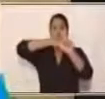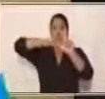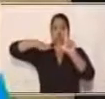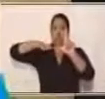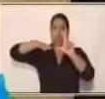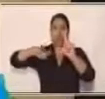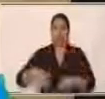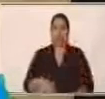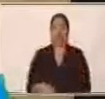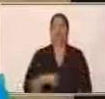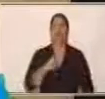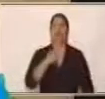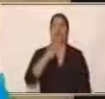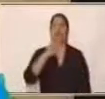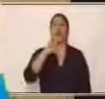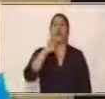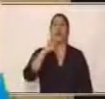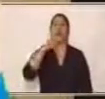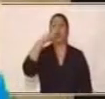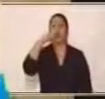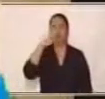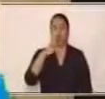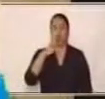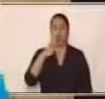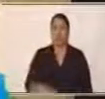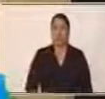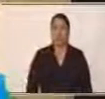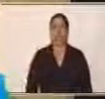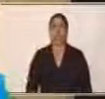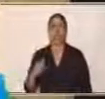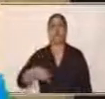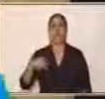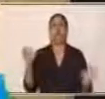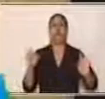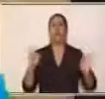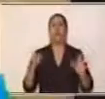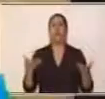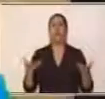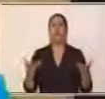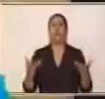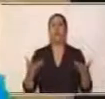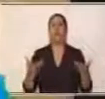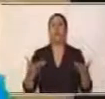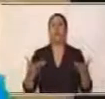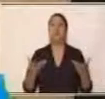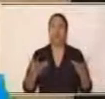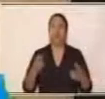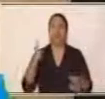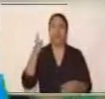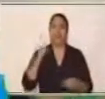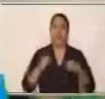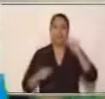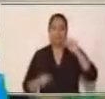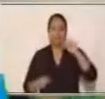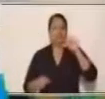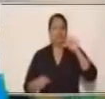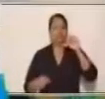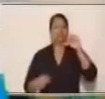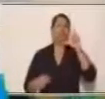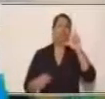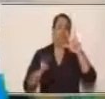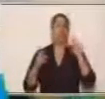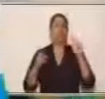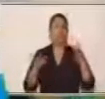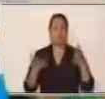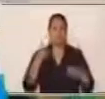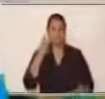Ángulo recto. Vamos a formar un ángulo recto. Recordemos que un ángulo es una abertura. Entonces, esta línea